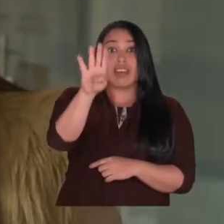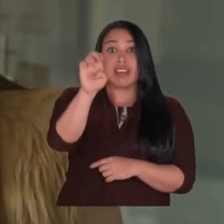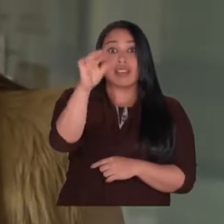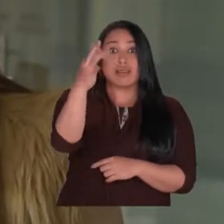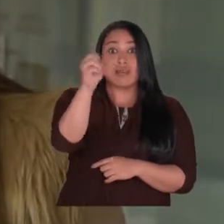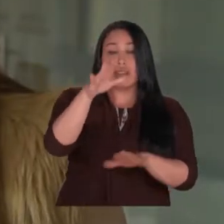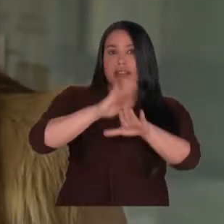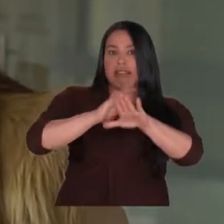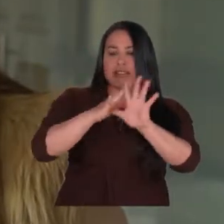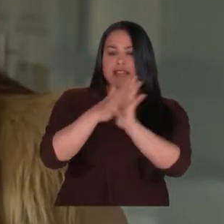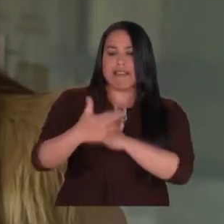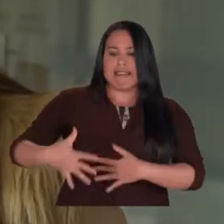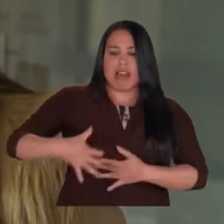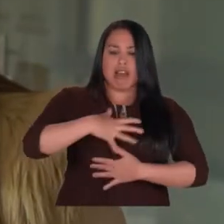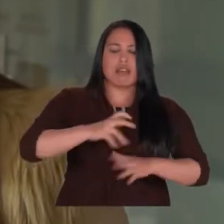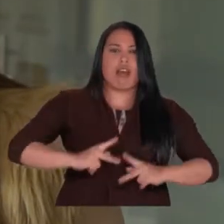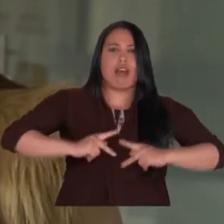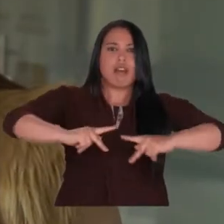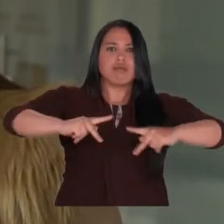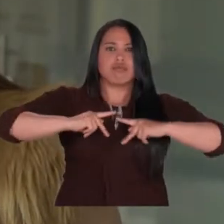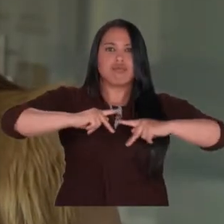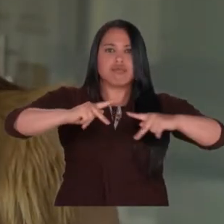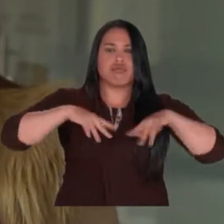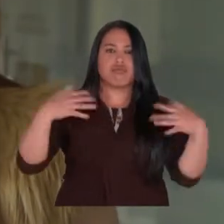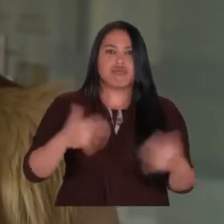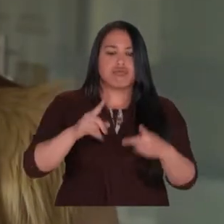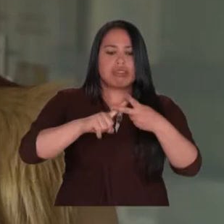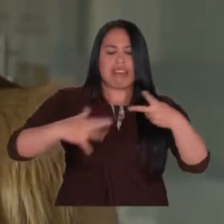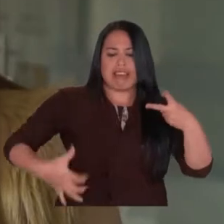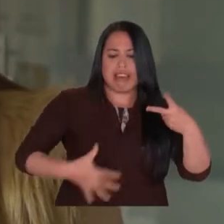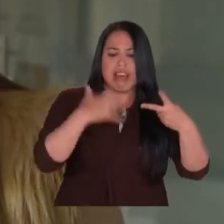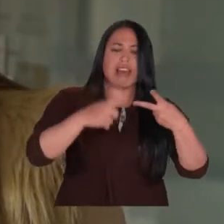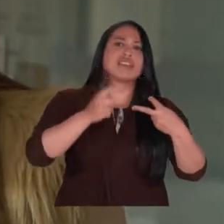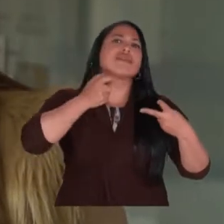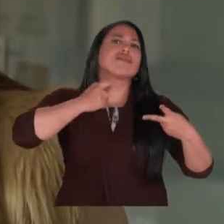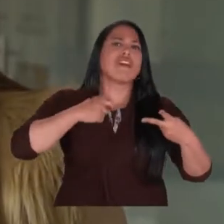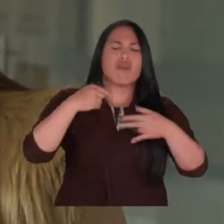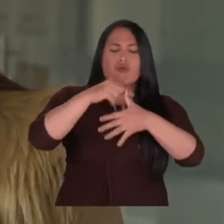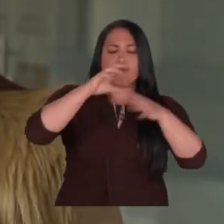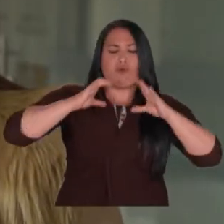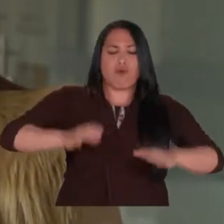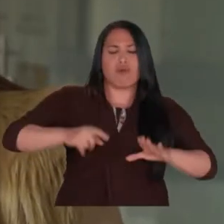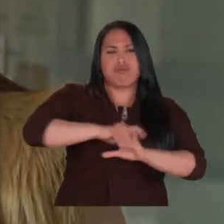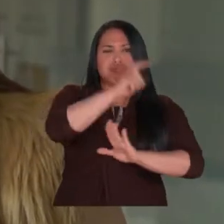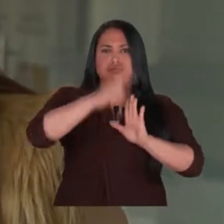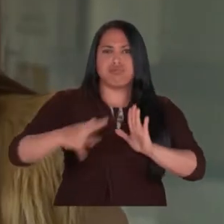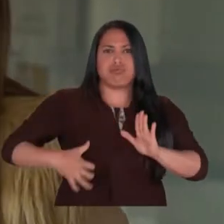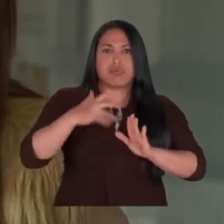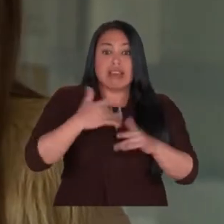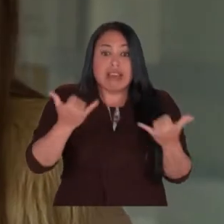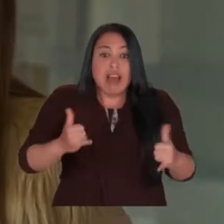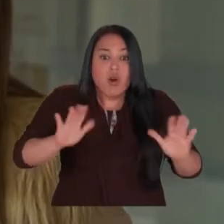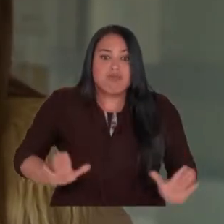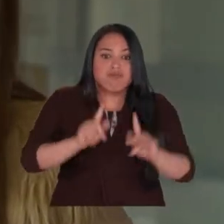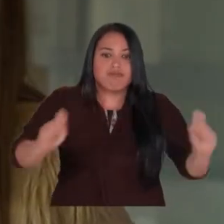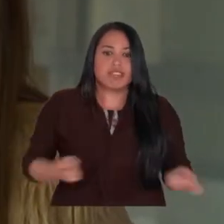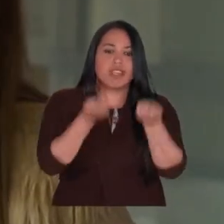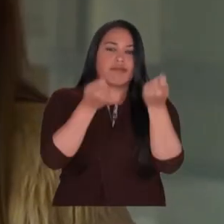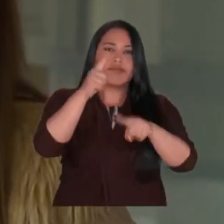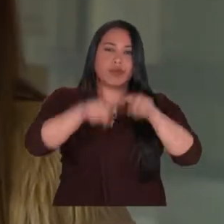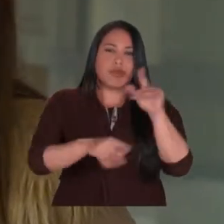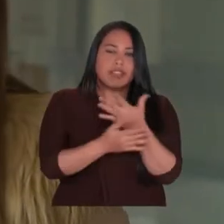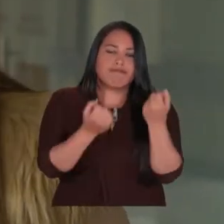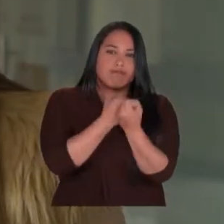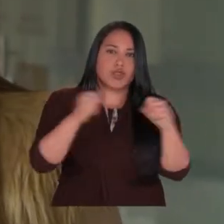salud. El asbesto produce un cáncer de pulmón, mesotelioma, cáncer de laringe, de faringe, que lastimosamente hoy no